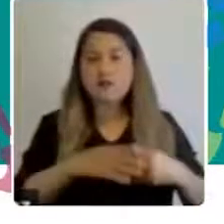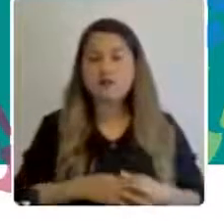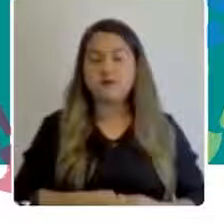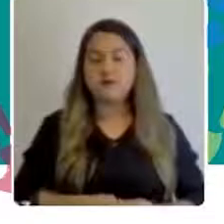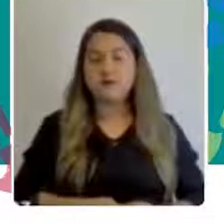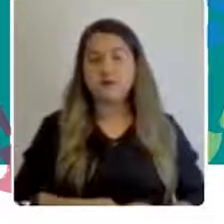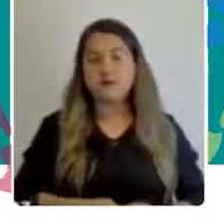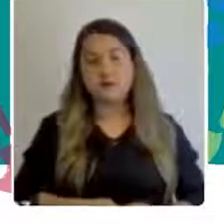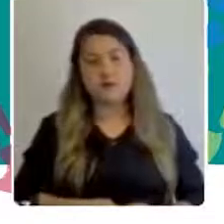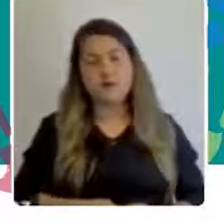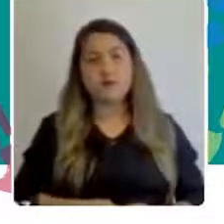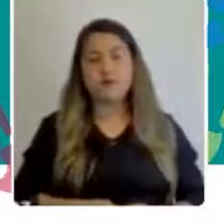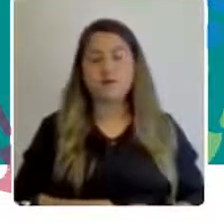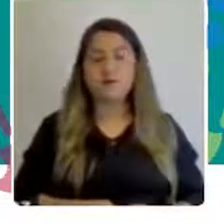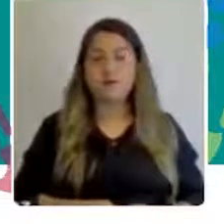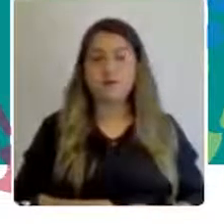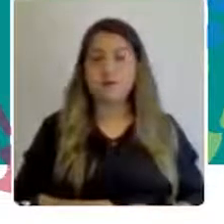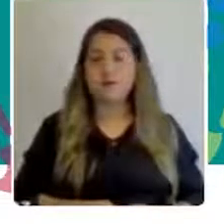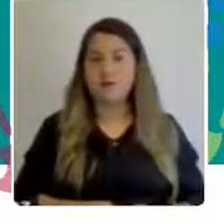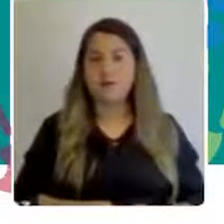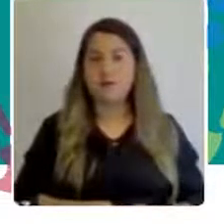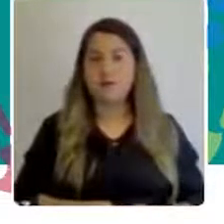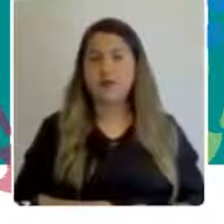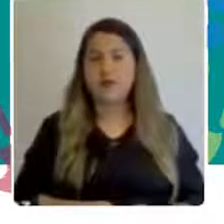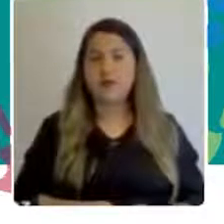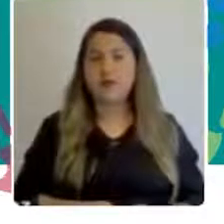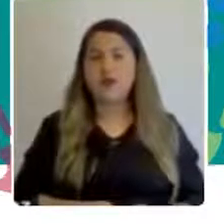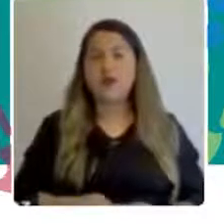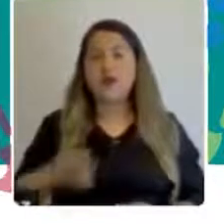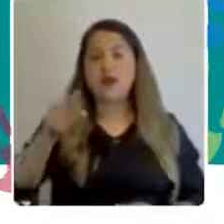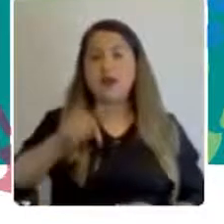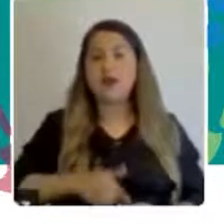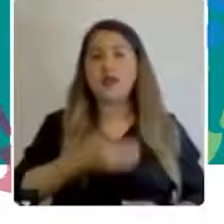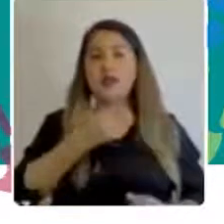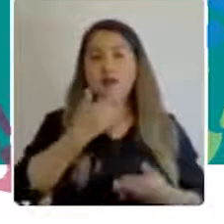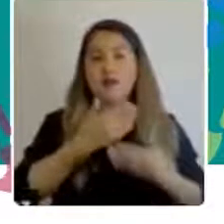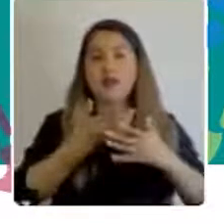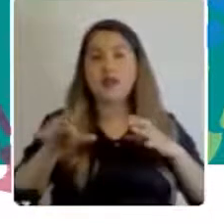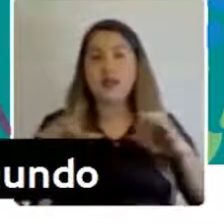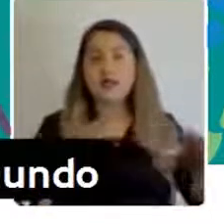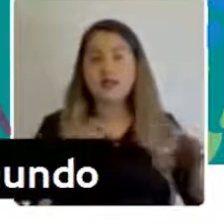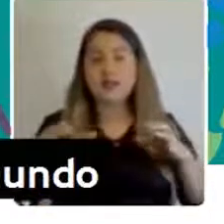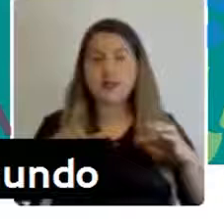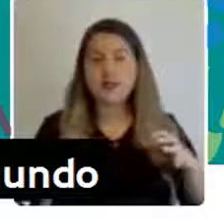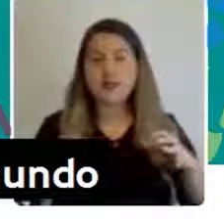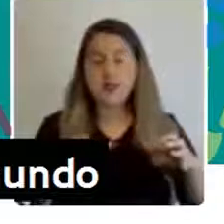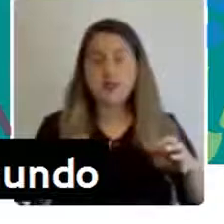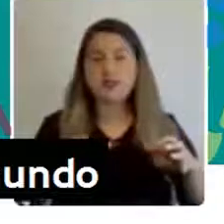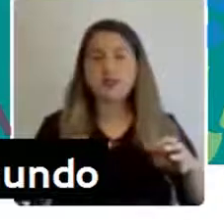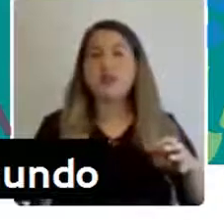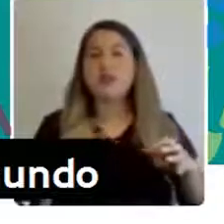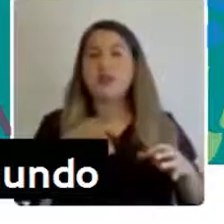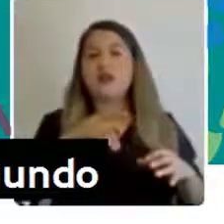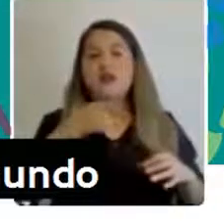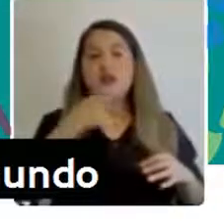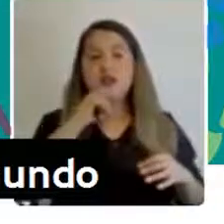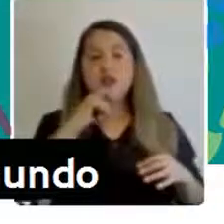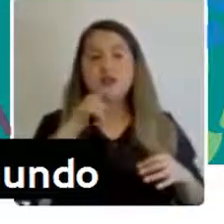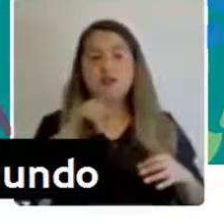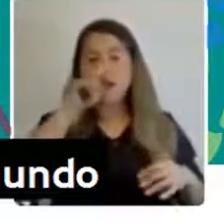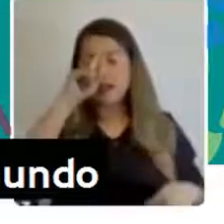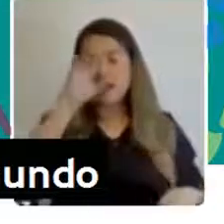tanto celulares como genéticas, y se han expandido las actividades, se ha crecido en lo que se refiere a las enfermedades